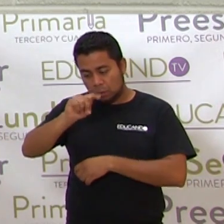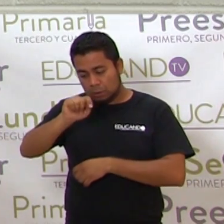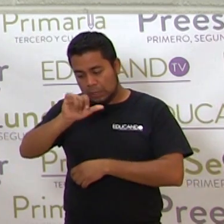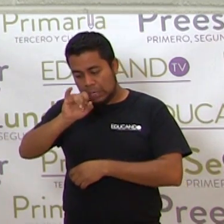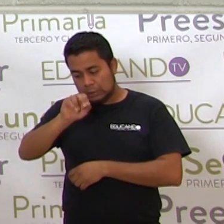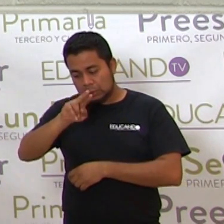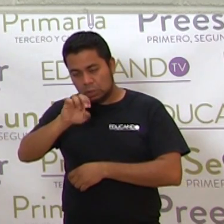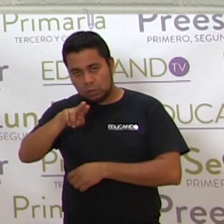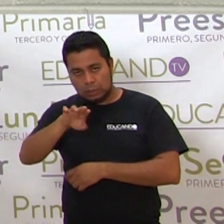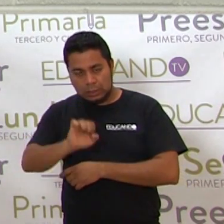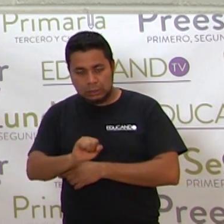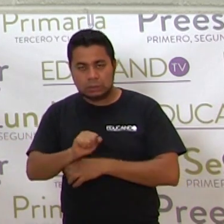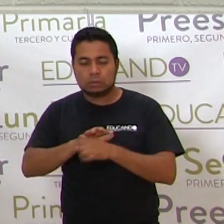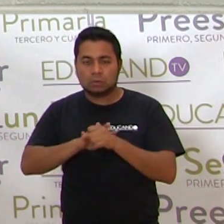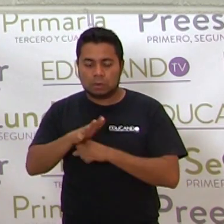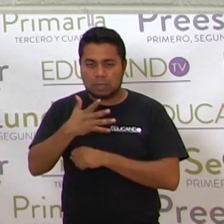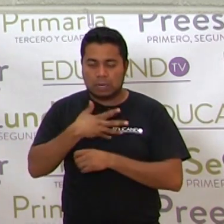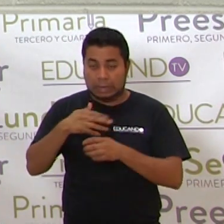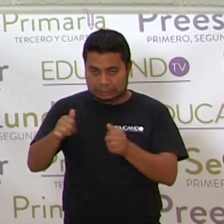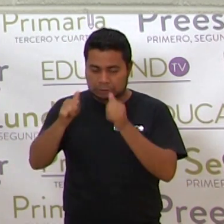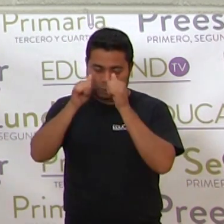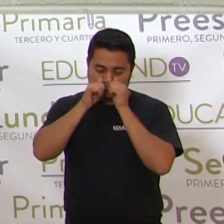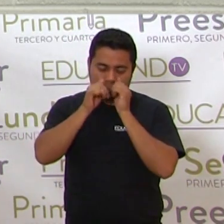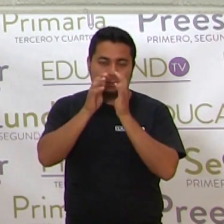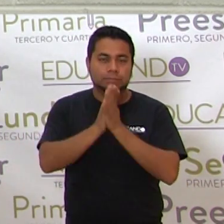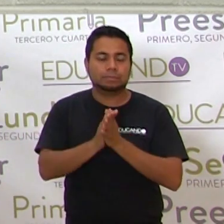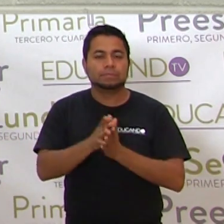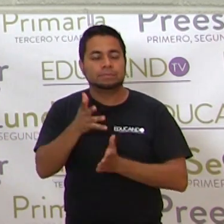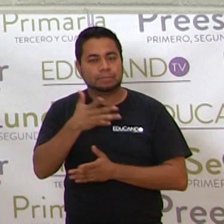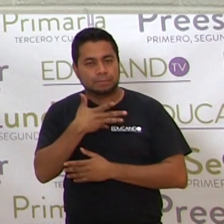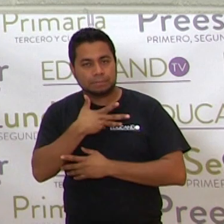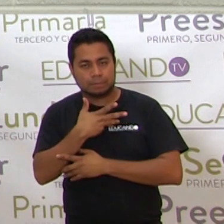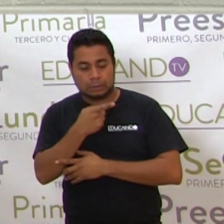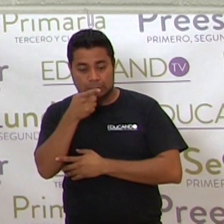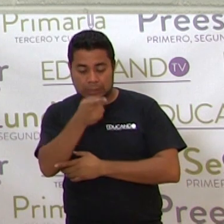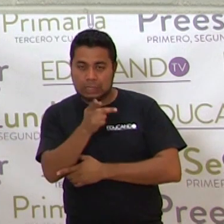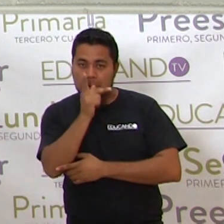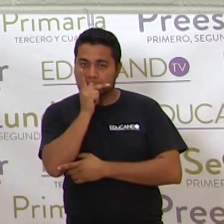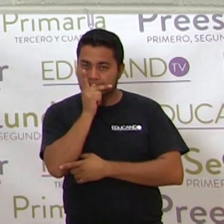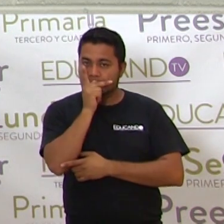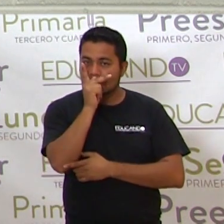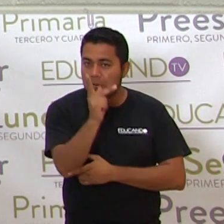tener, mucha atención con esto, vamos a tener palabras